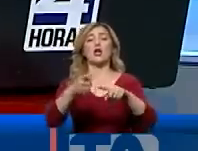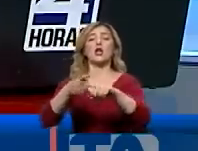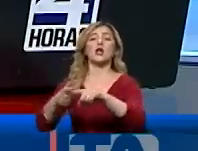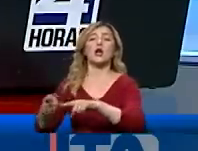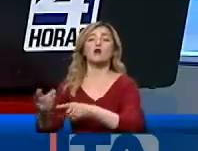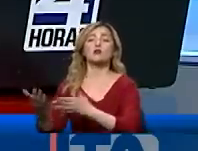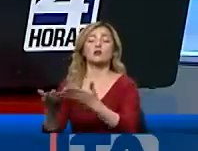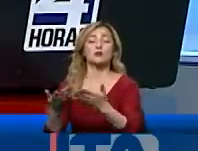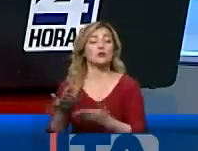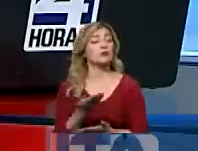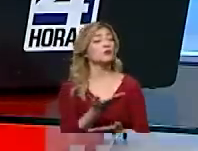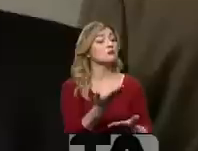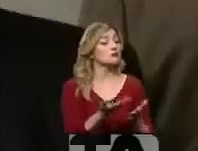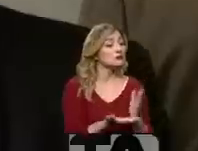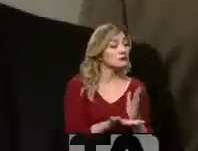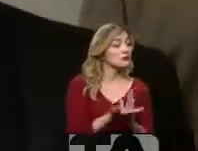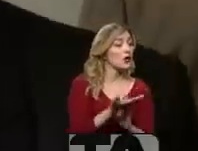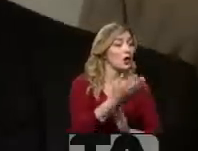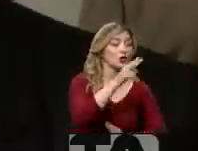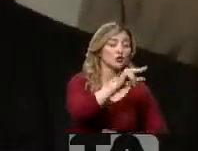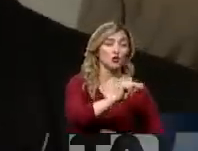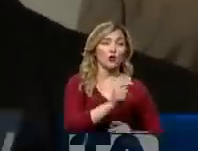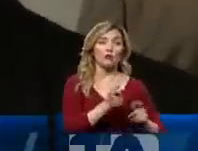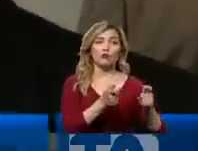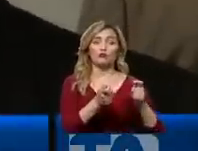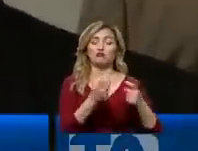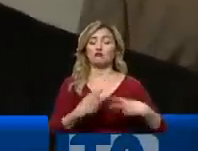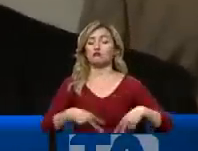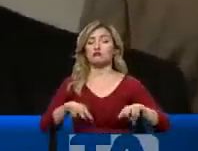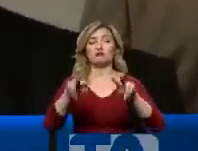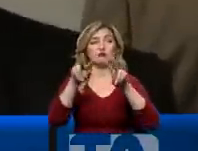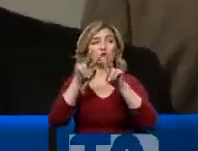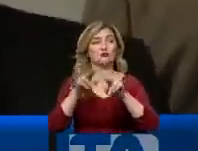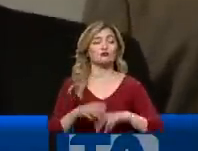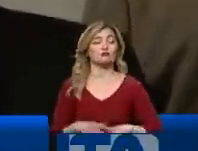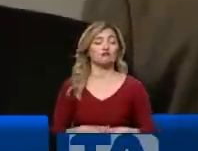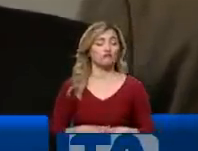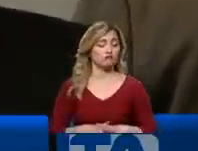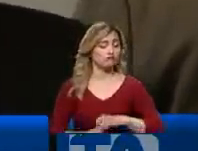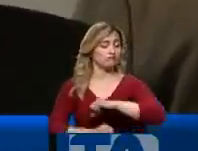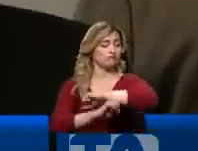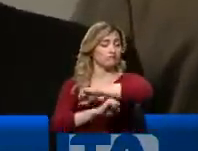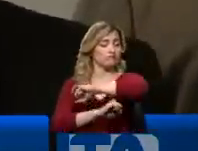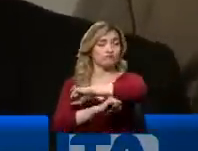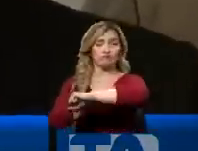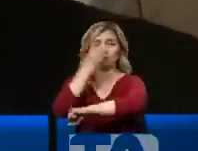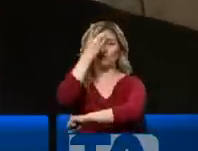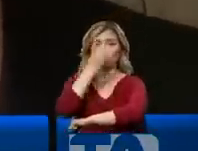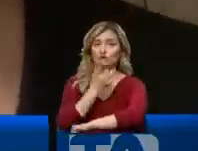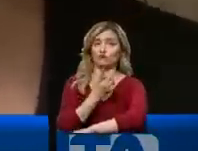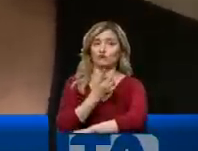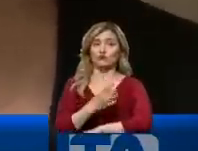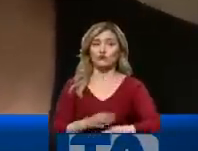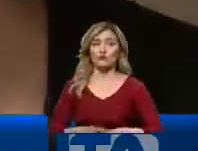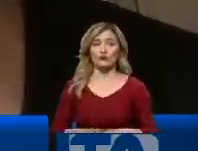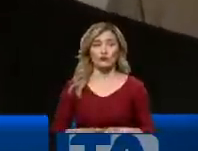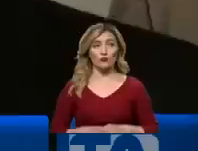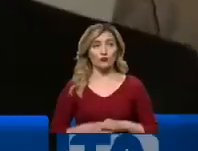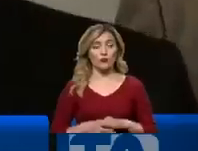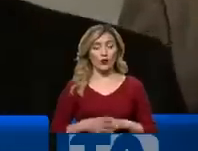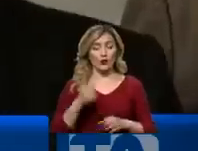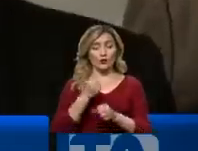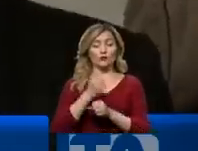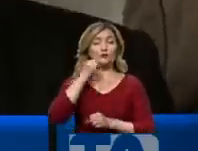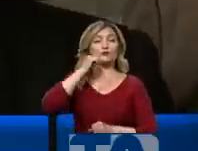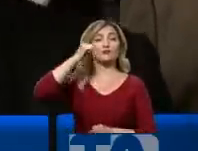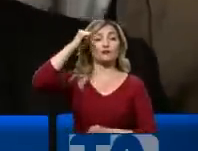y servicios. El control de precios es ahora parte fundamental de la decisión. Nosotros estamos trabajando ya, el día